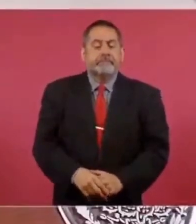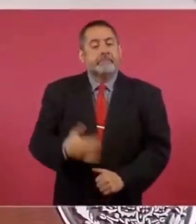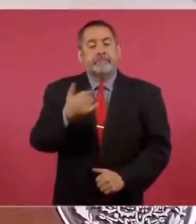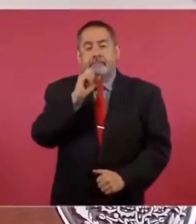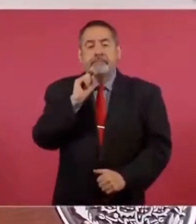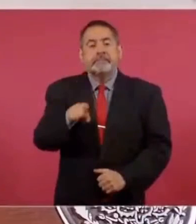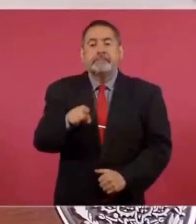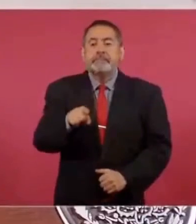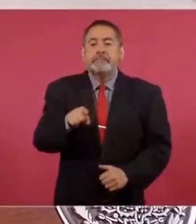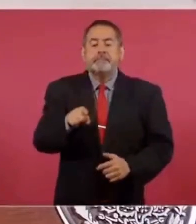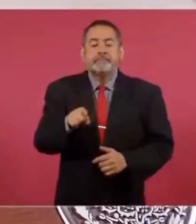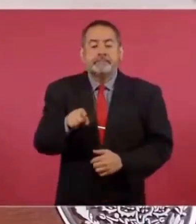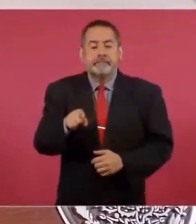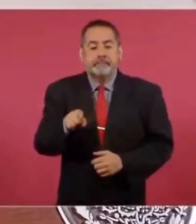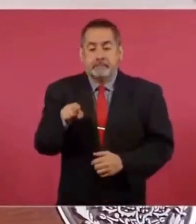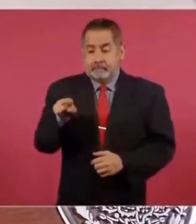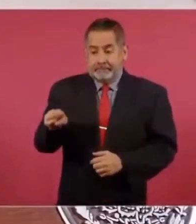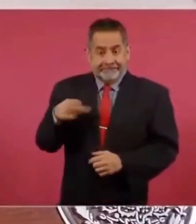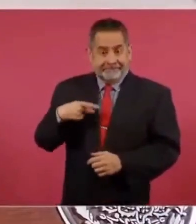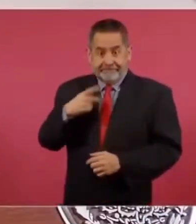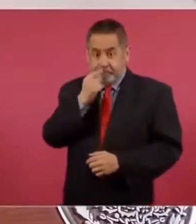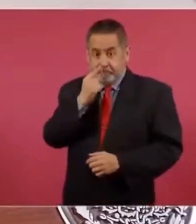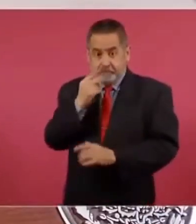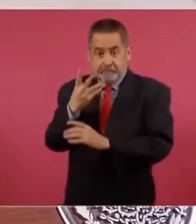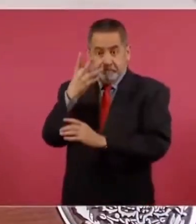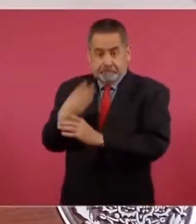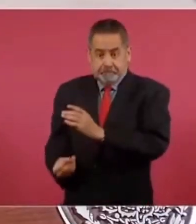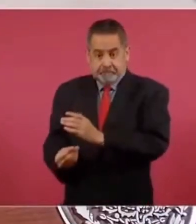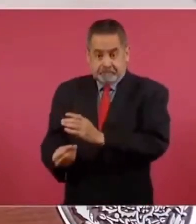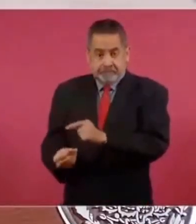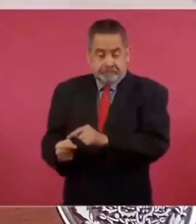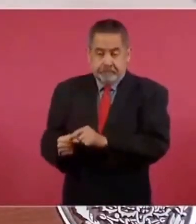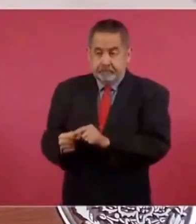Y el fugado